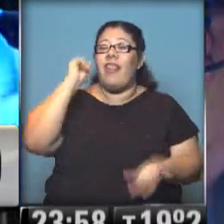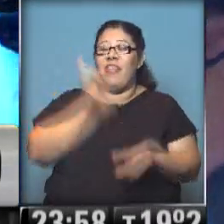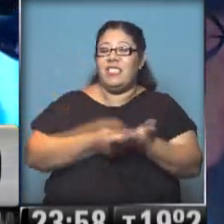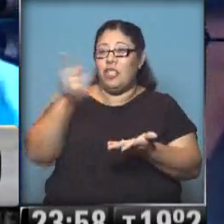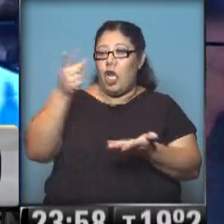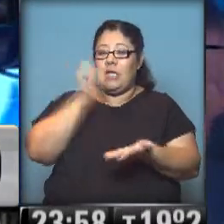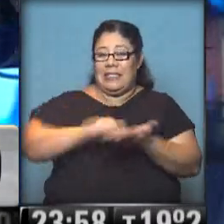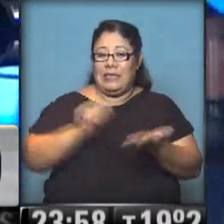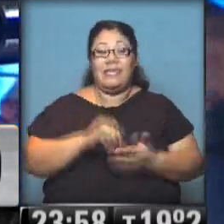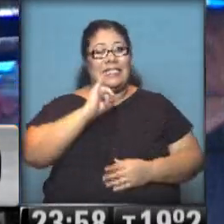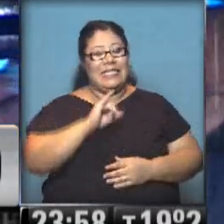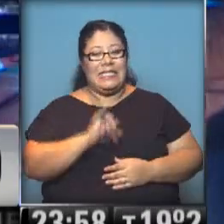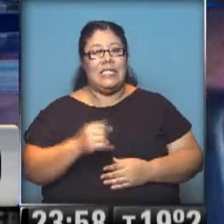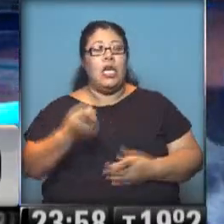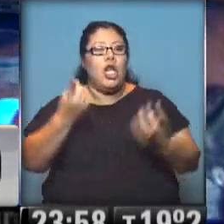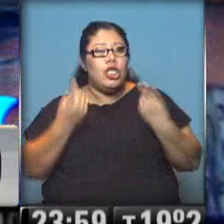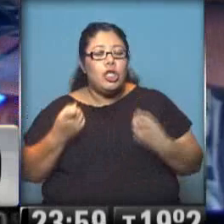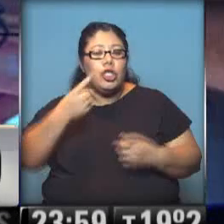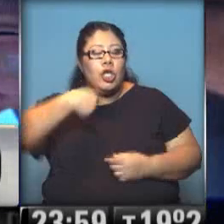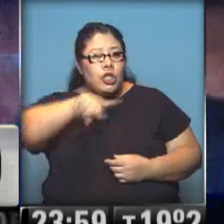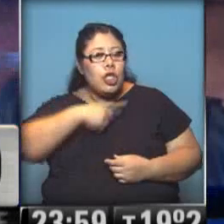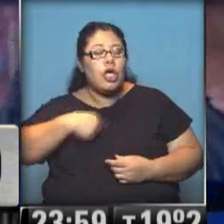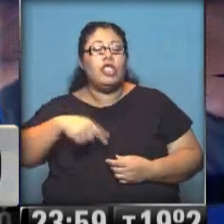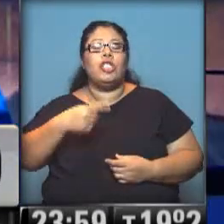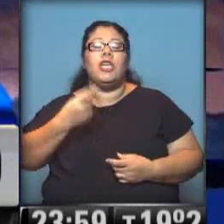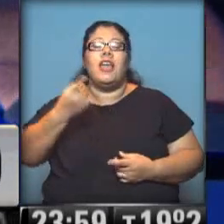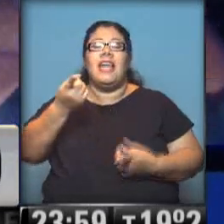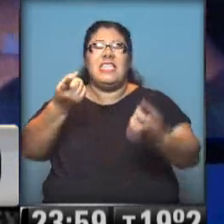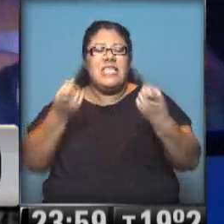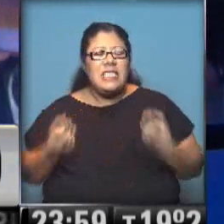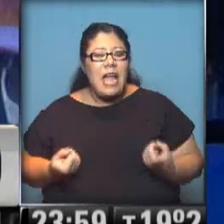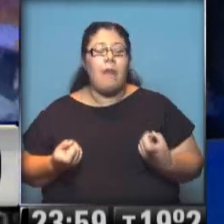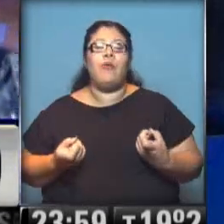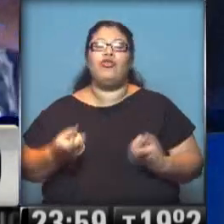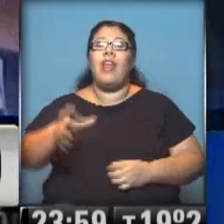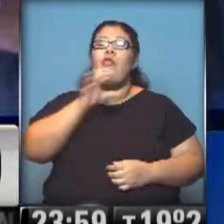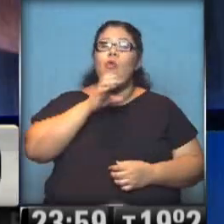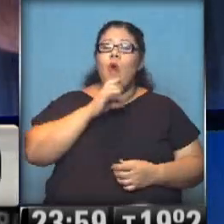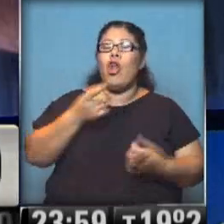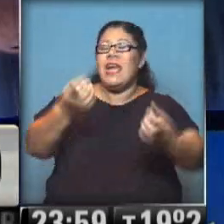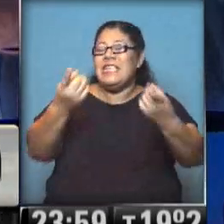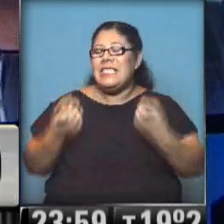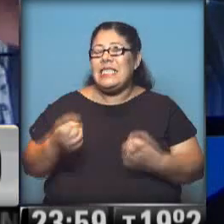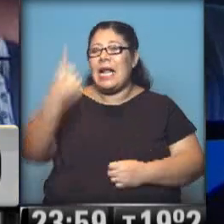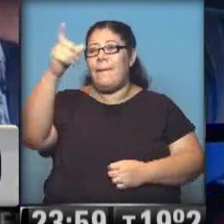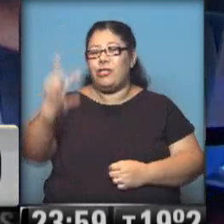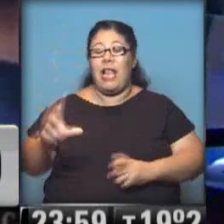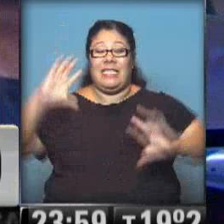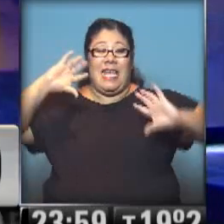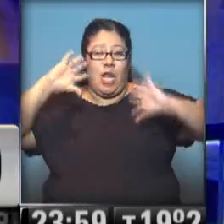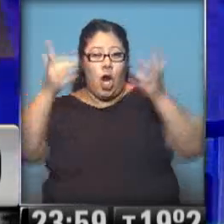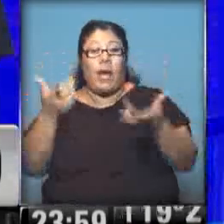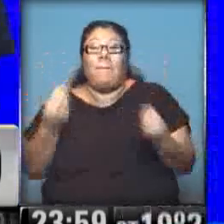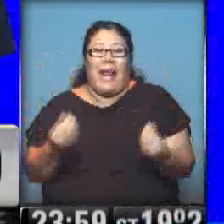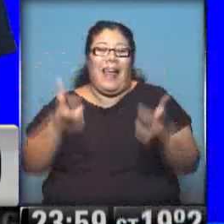sí. Necesitamos gente que se indigne. El humor necesita el tipo que se ponga, que se escandalice para que un poco sea más